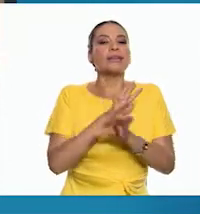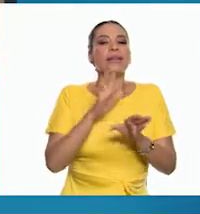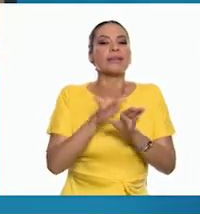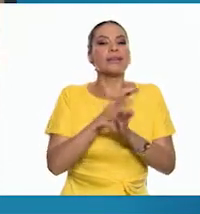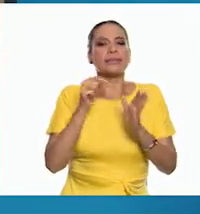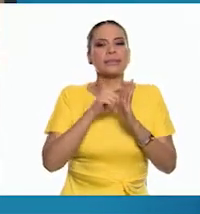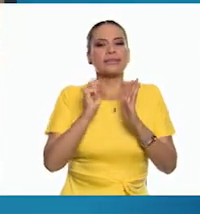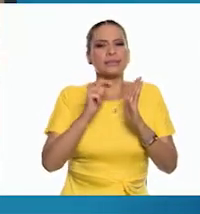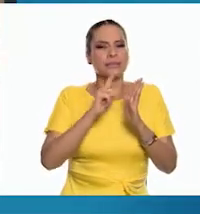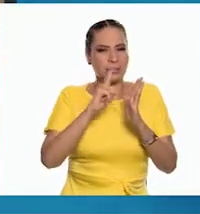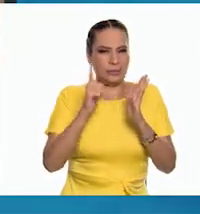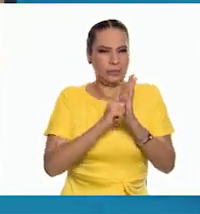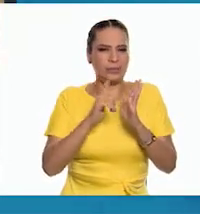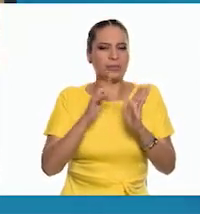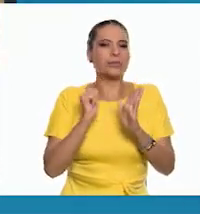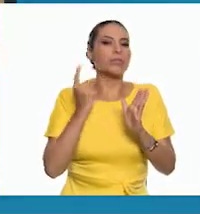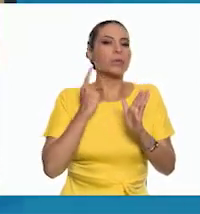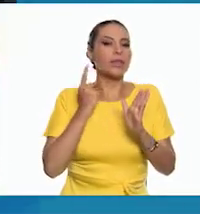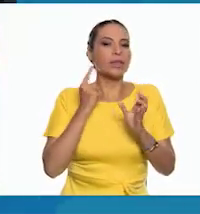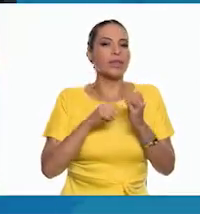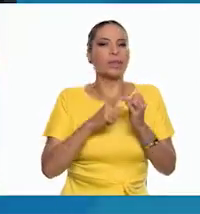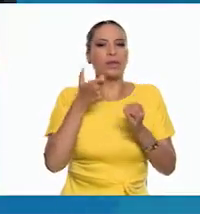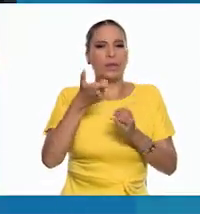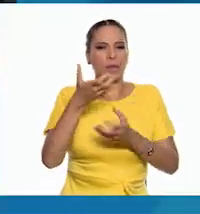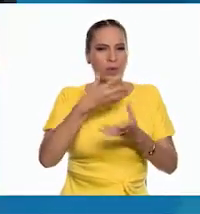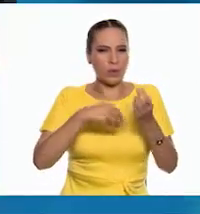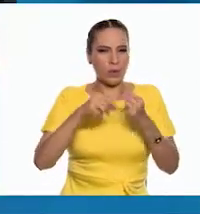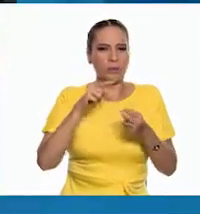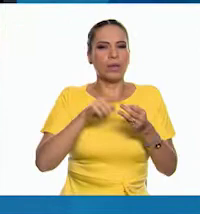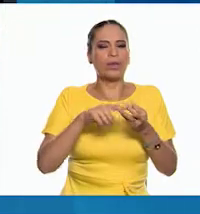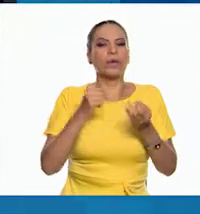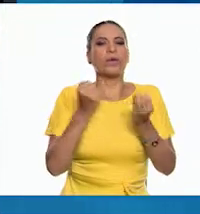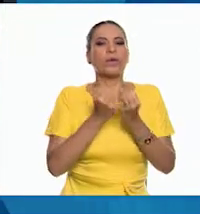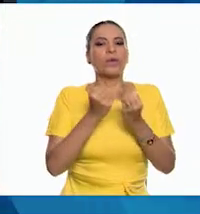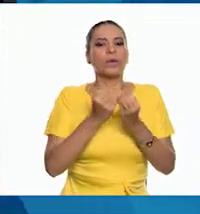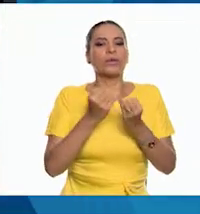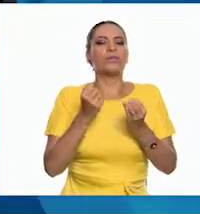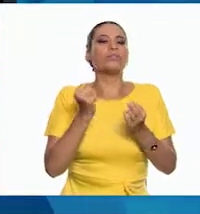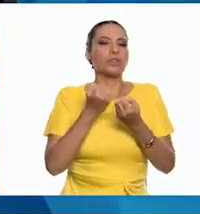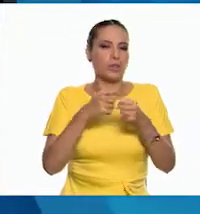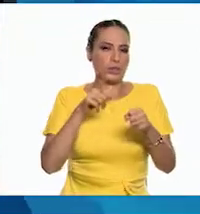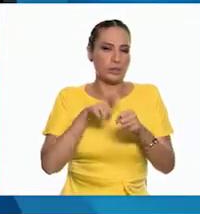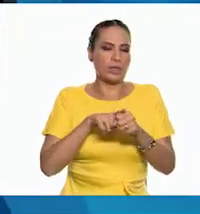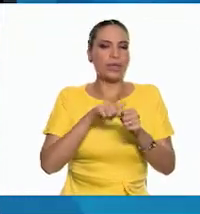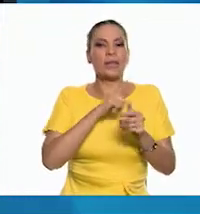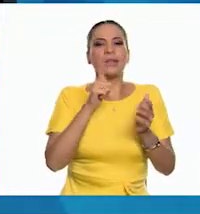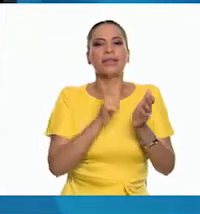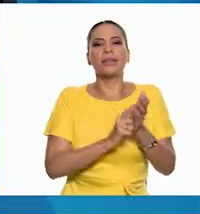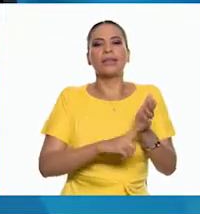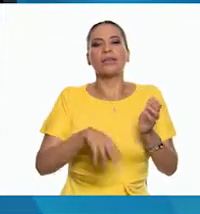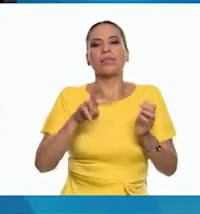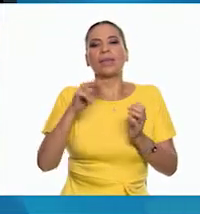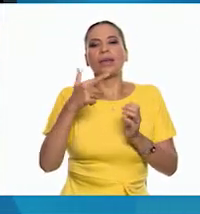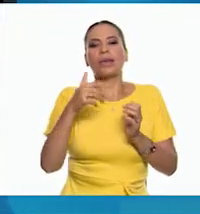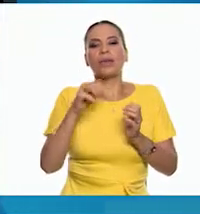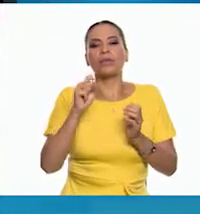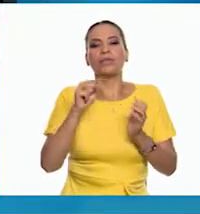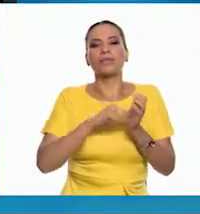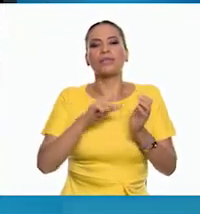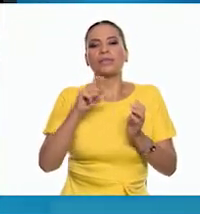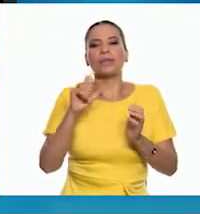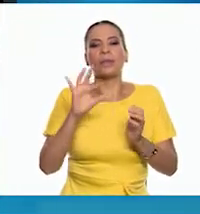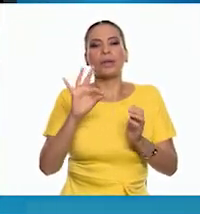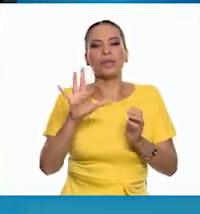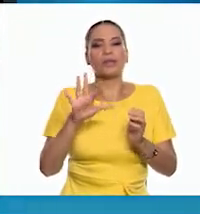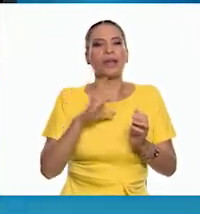carácter político y económico, hubo una serie de reformas de tipo social. Por ejemplo, las leyes de vagos de